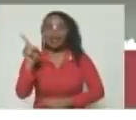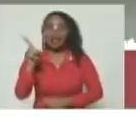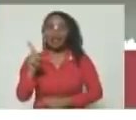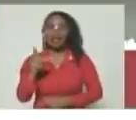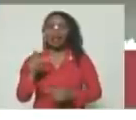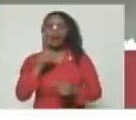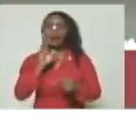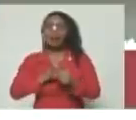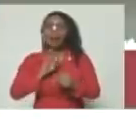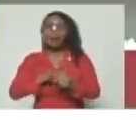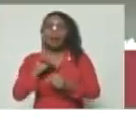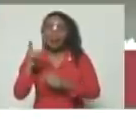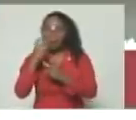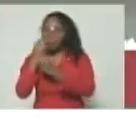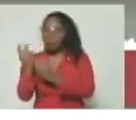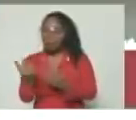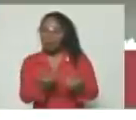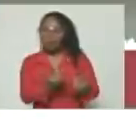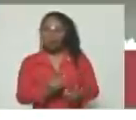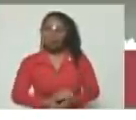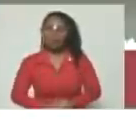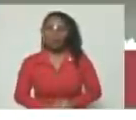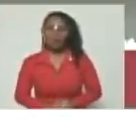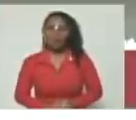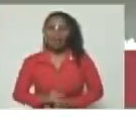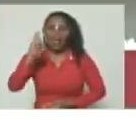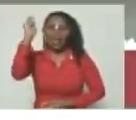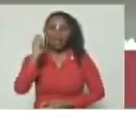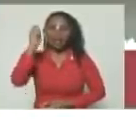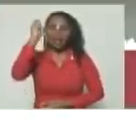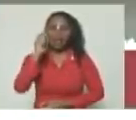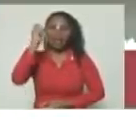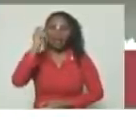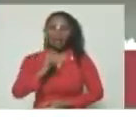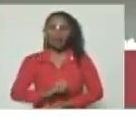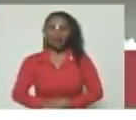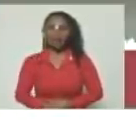Nacional, bienvenido. El diputado